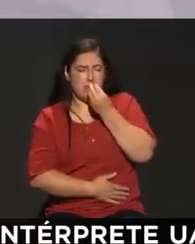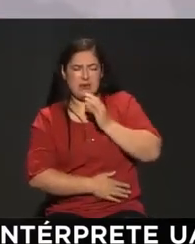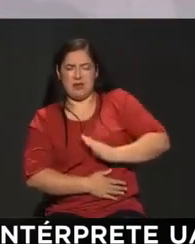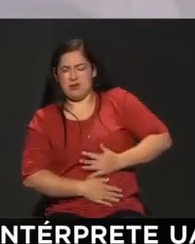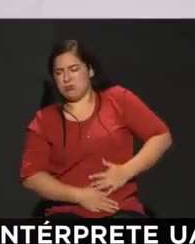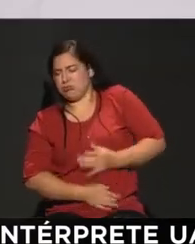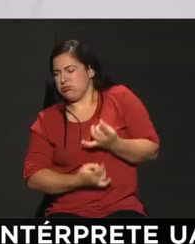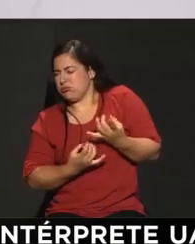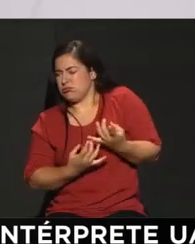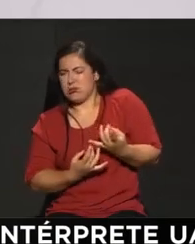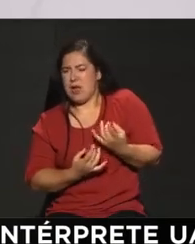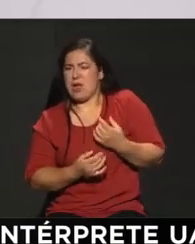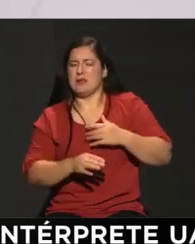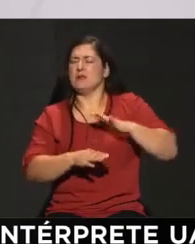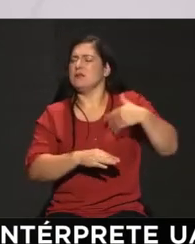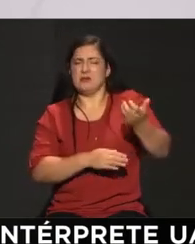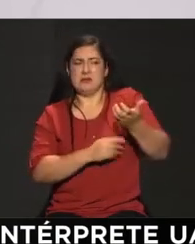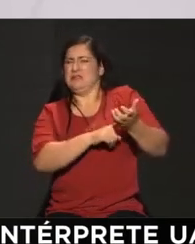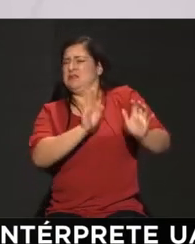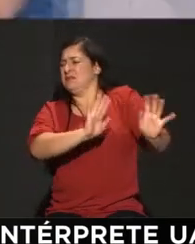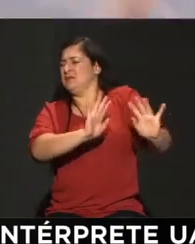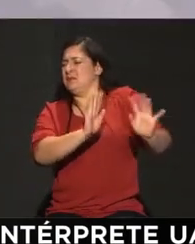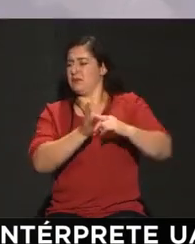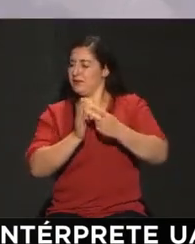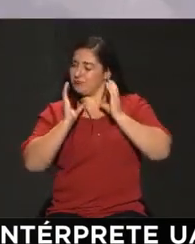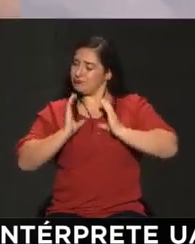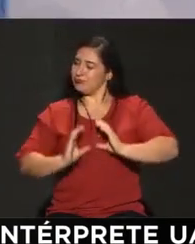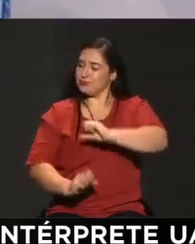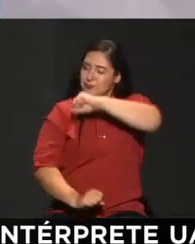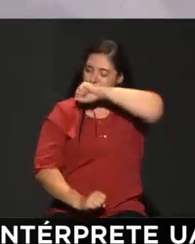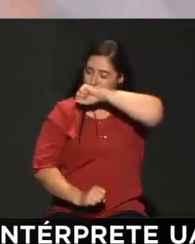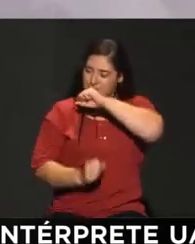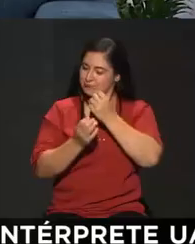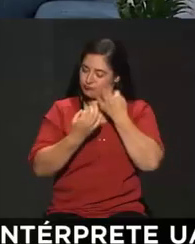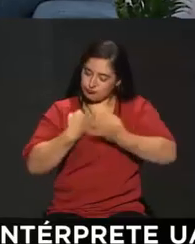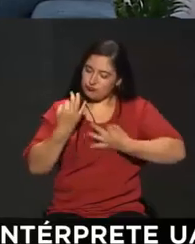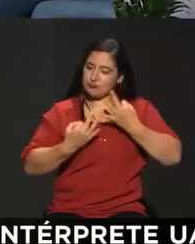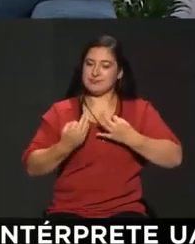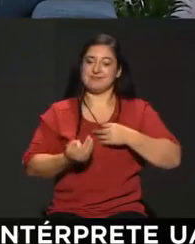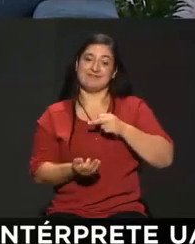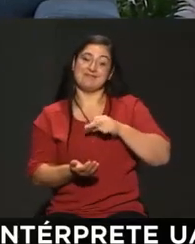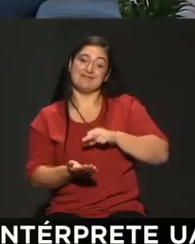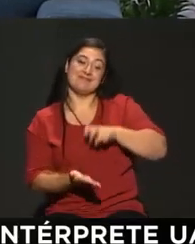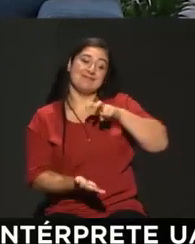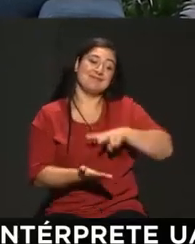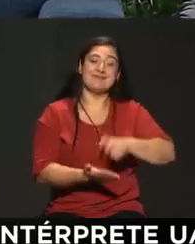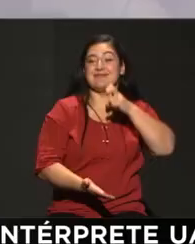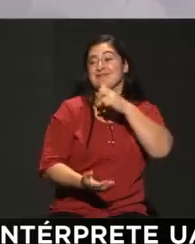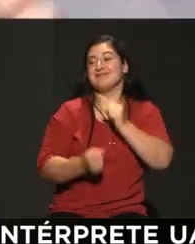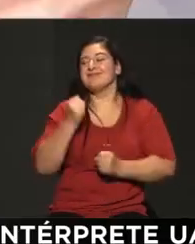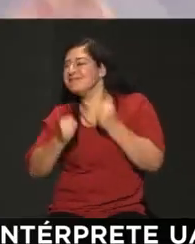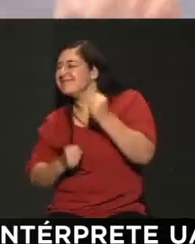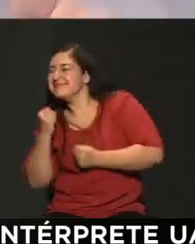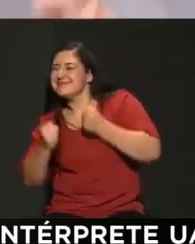recibiré. Porque mucho me quiero. Saltar, correr, jugar al balón, moverme y